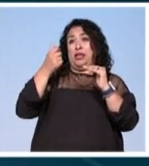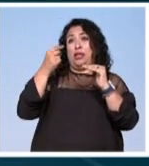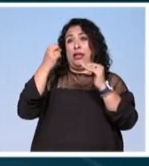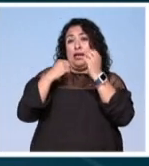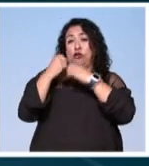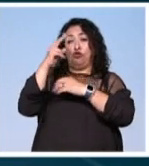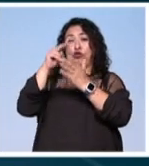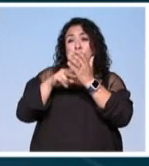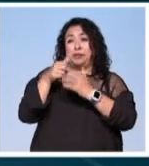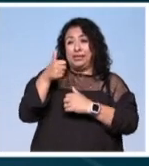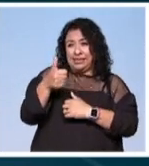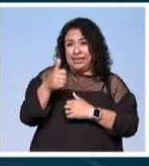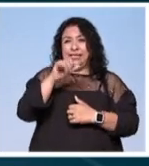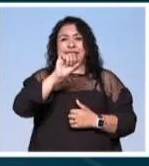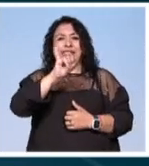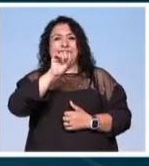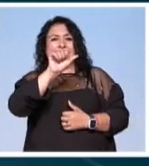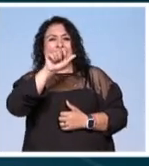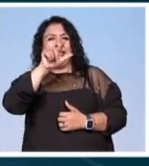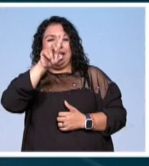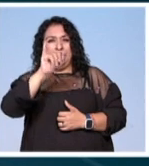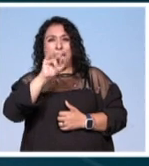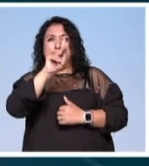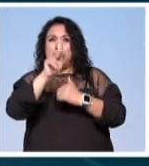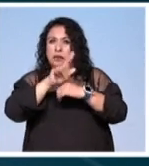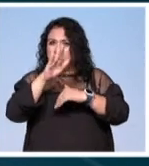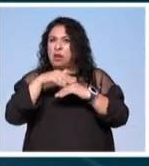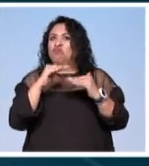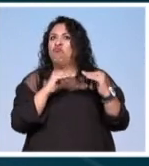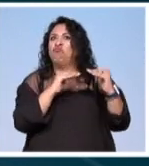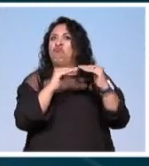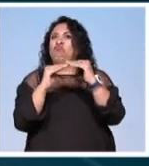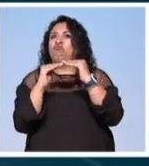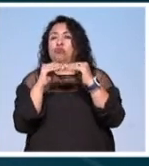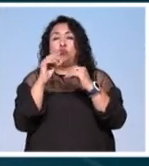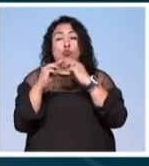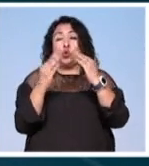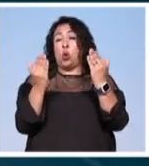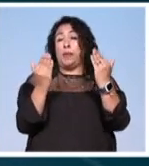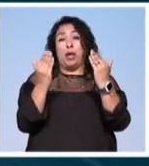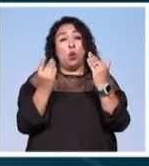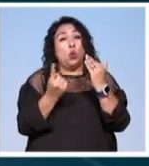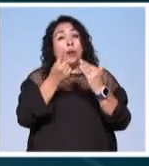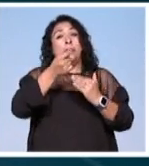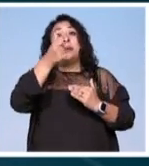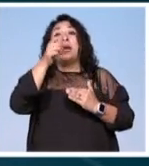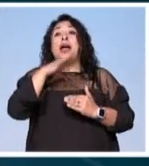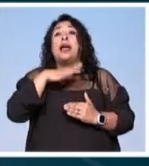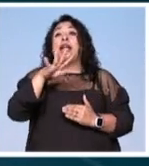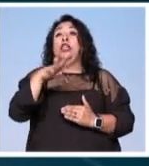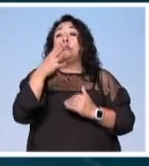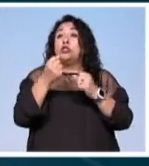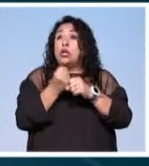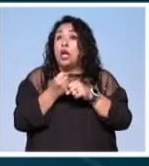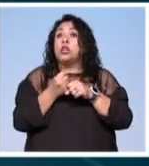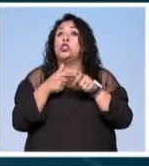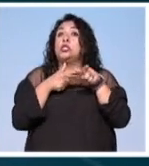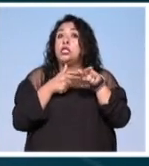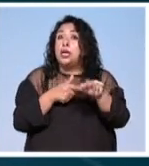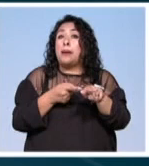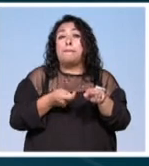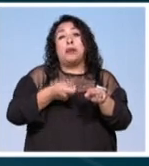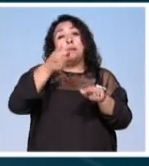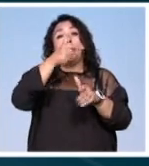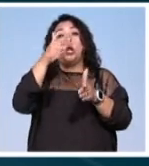2006 Islandia es el país con mayor igualdad de género del mundo por 14 años consecutivos